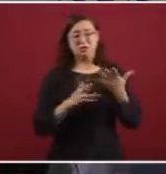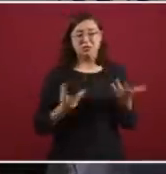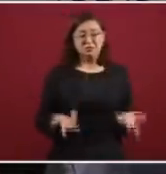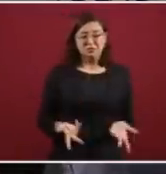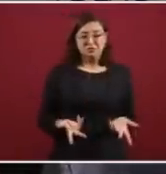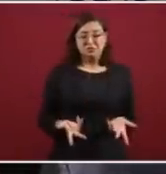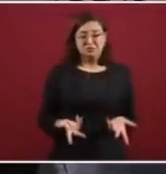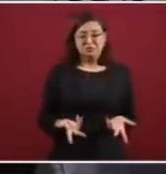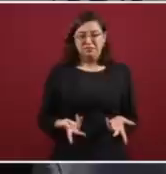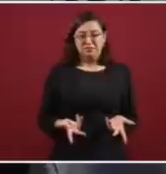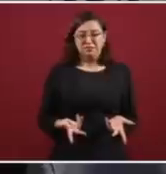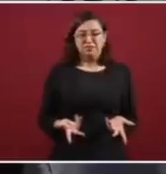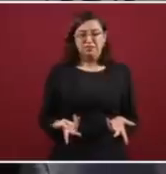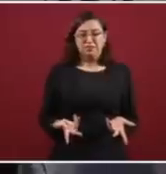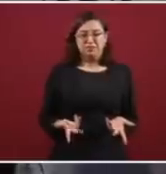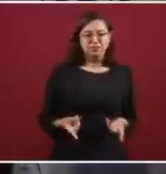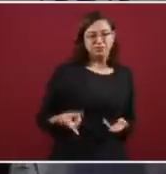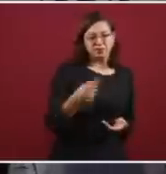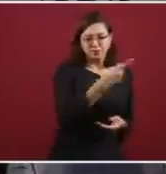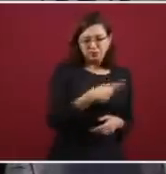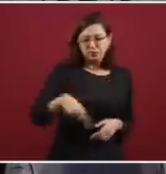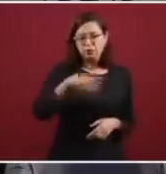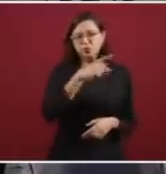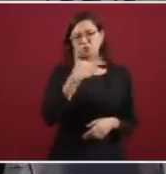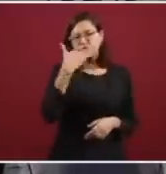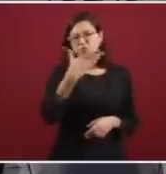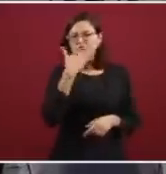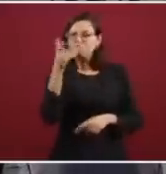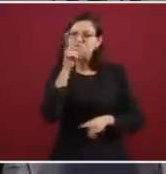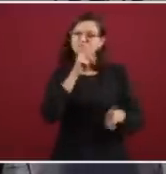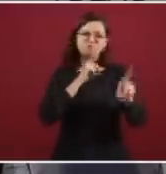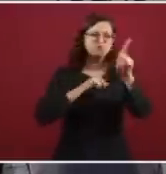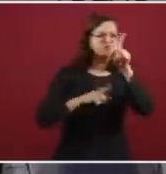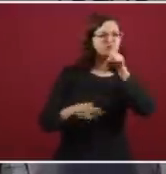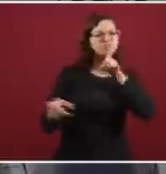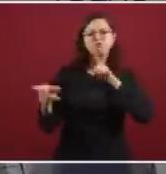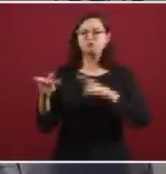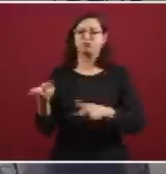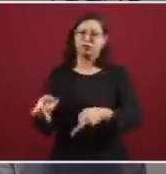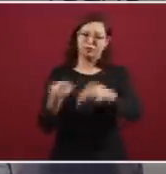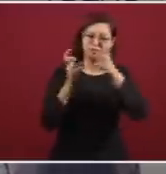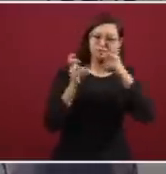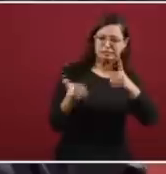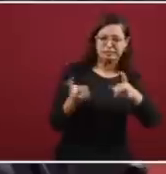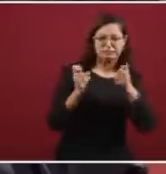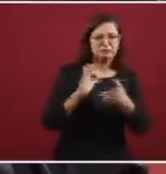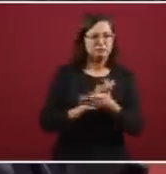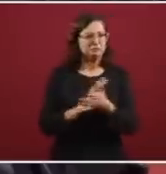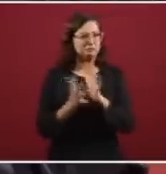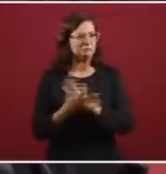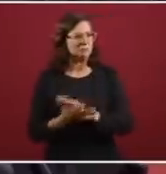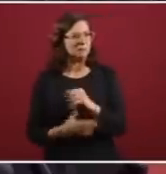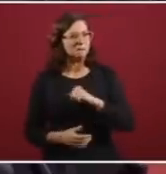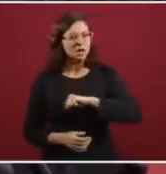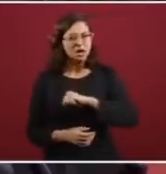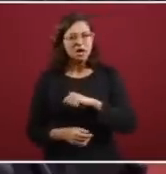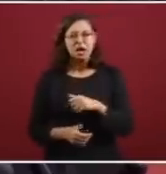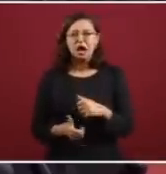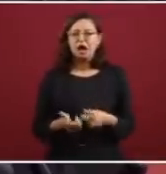acostumbrados a medrar, a robar, al influyentismo,